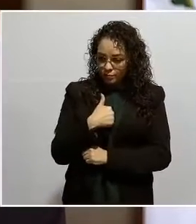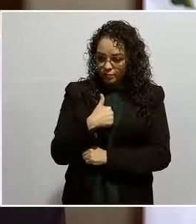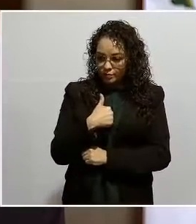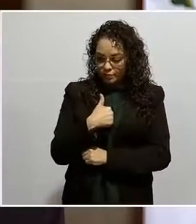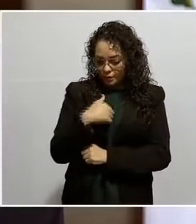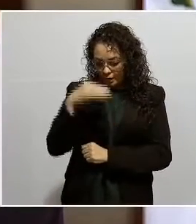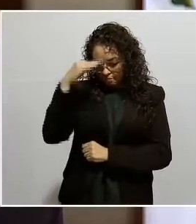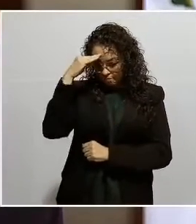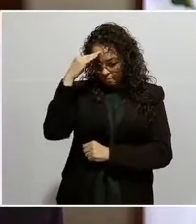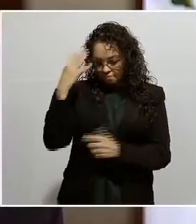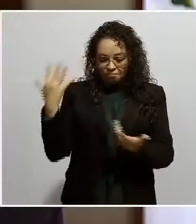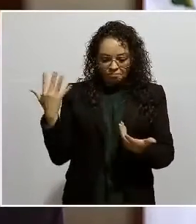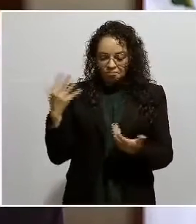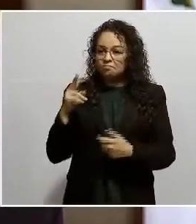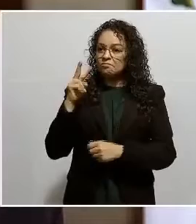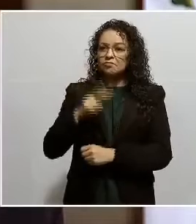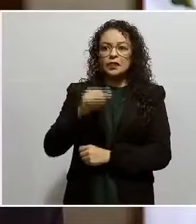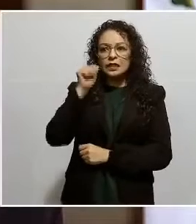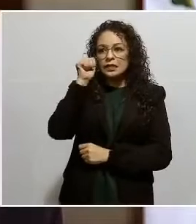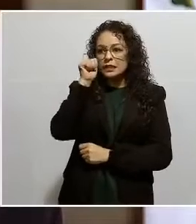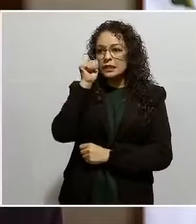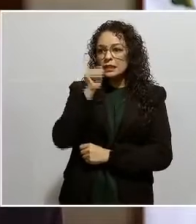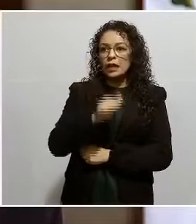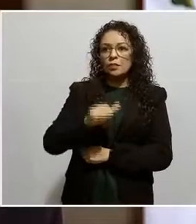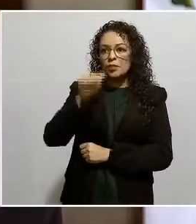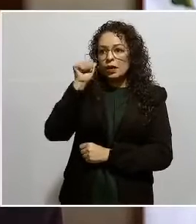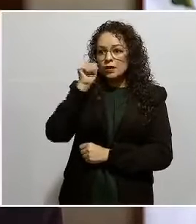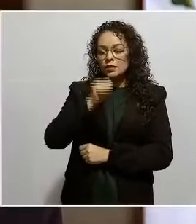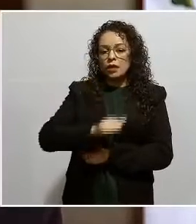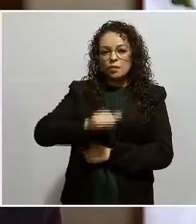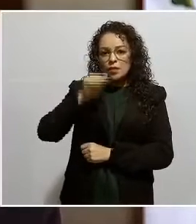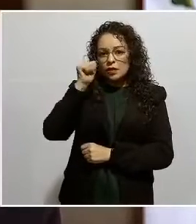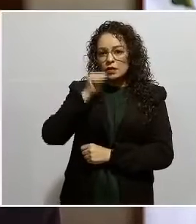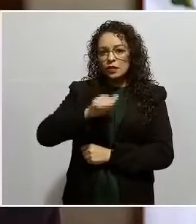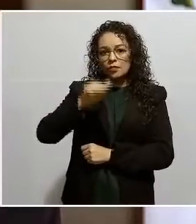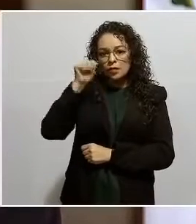que siempre quedaremos en deuda con este país